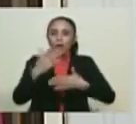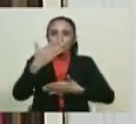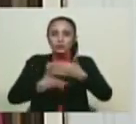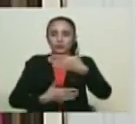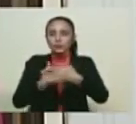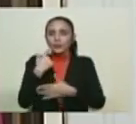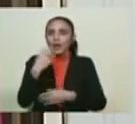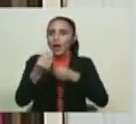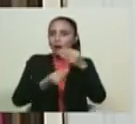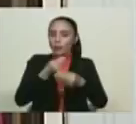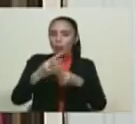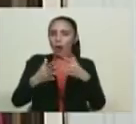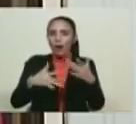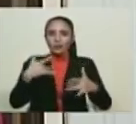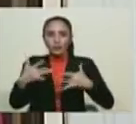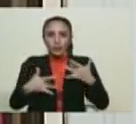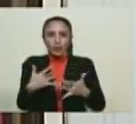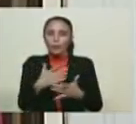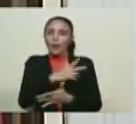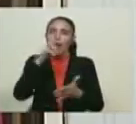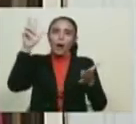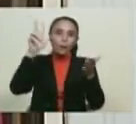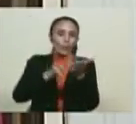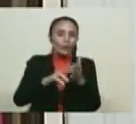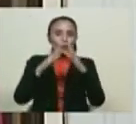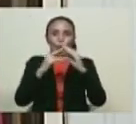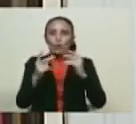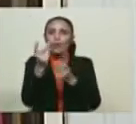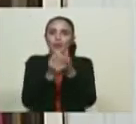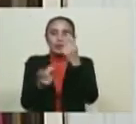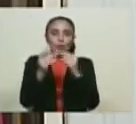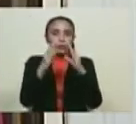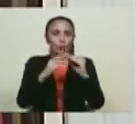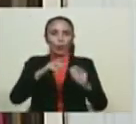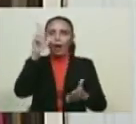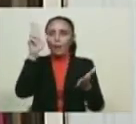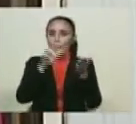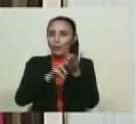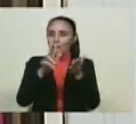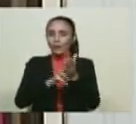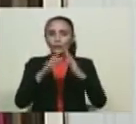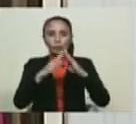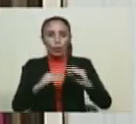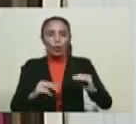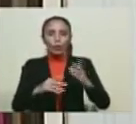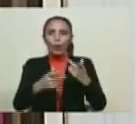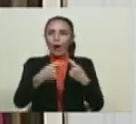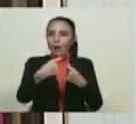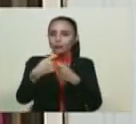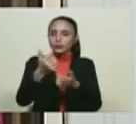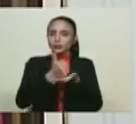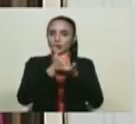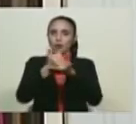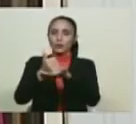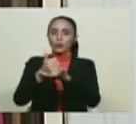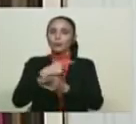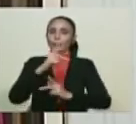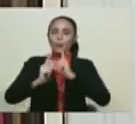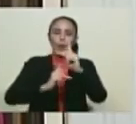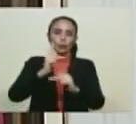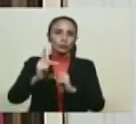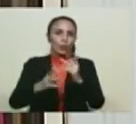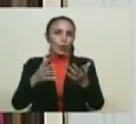acto para aprobar todos los recursos y los planes de la misión Agromigrantes, Producción